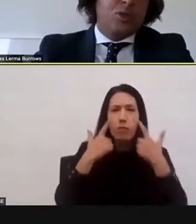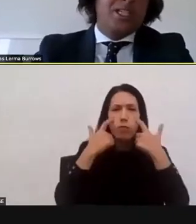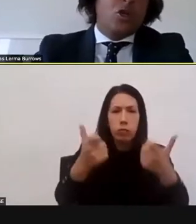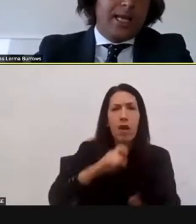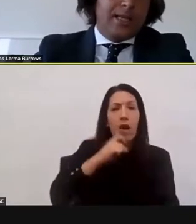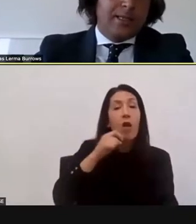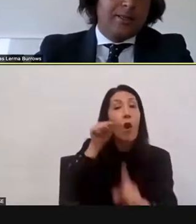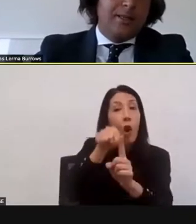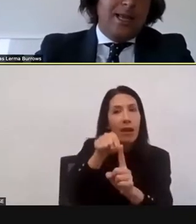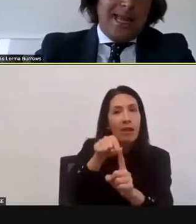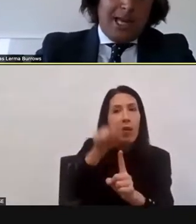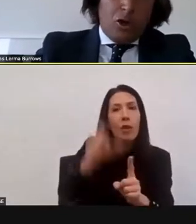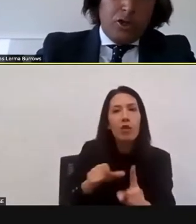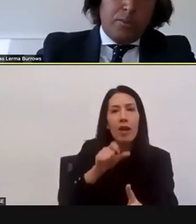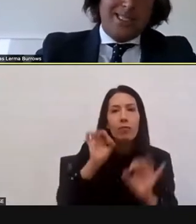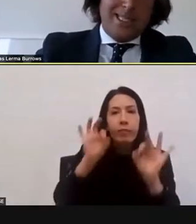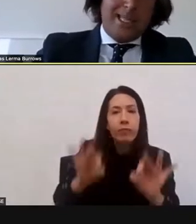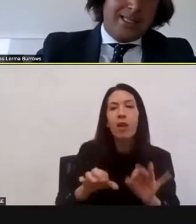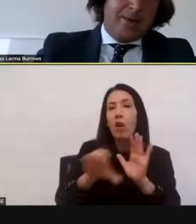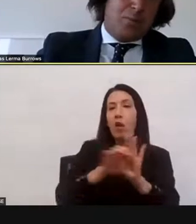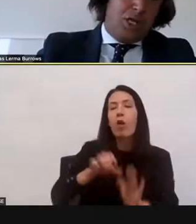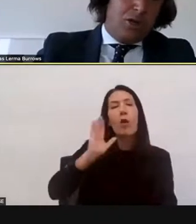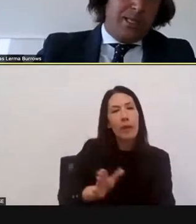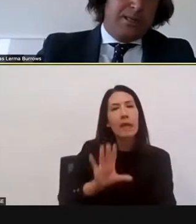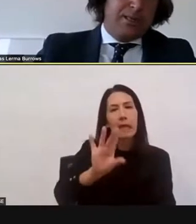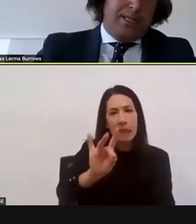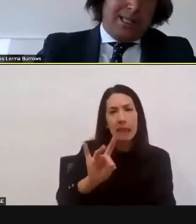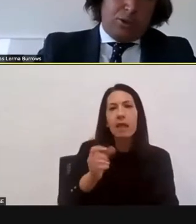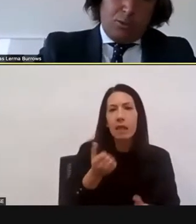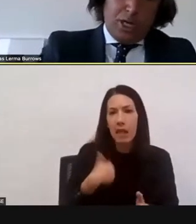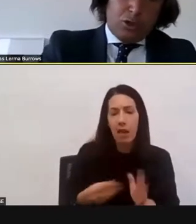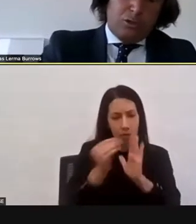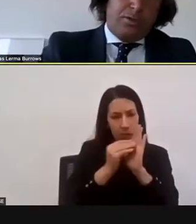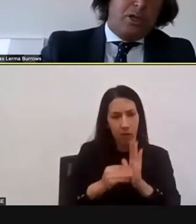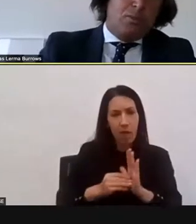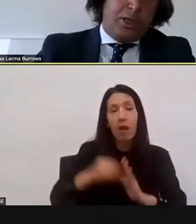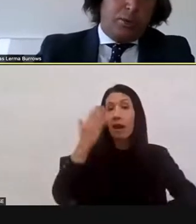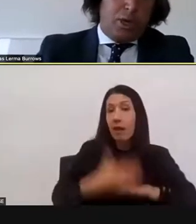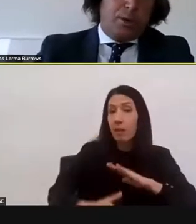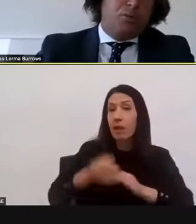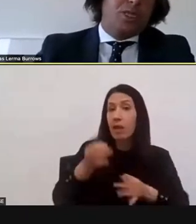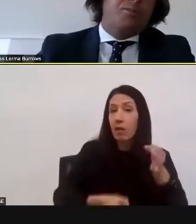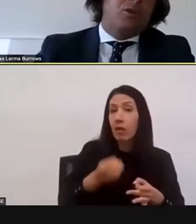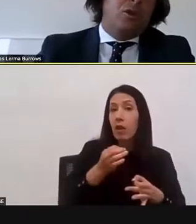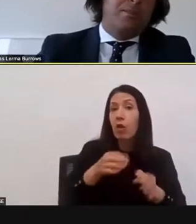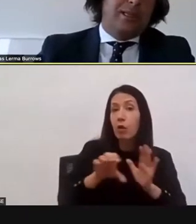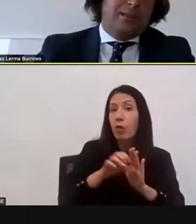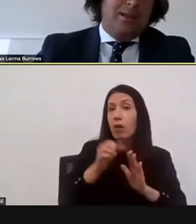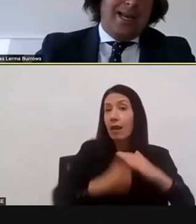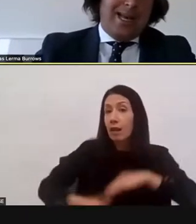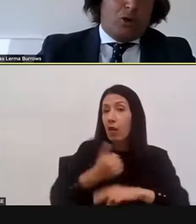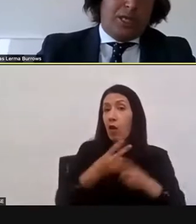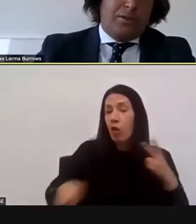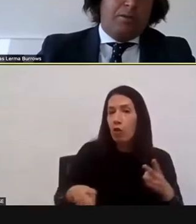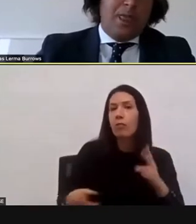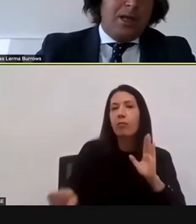a personas concretas. El Código Penal sí que está poniendo límites y tanto el Tribunal Constitucional como el Tribunal Supremo están poniendo límites a